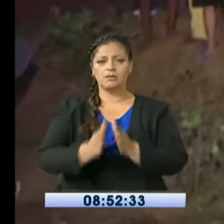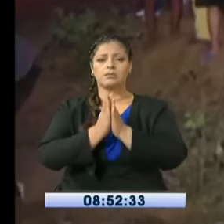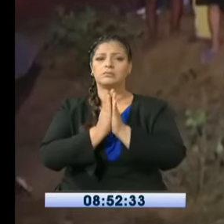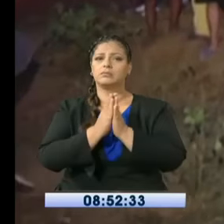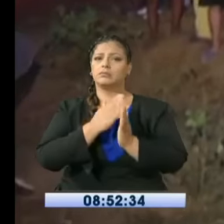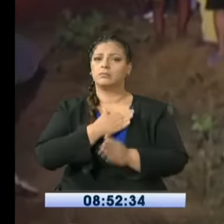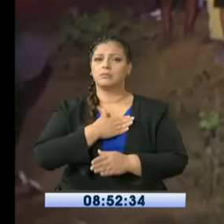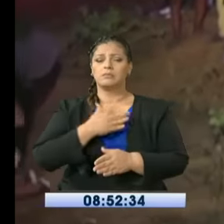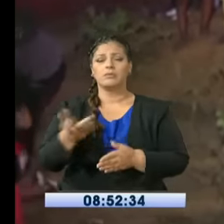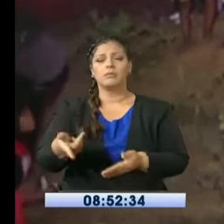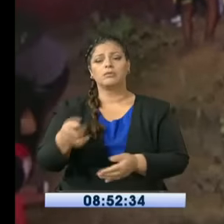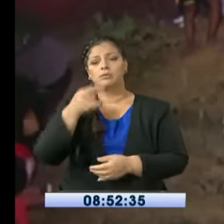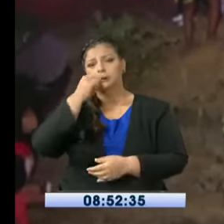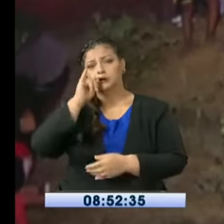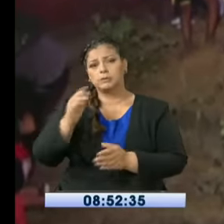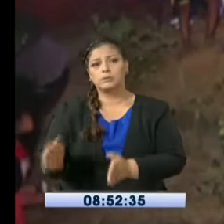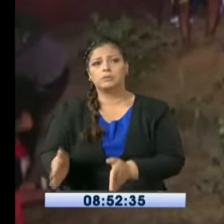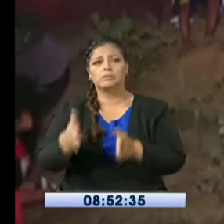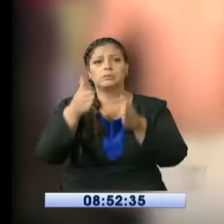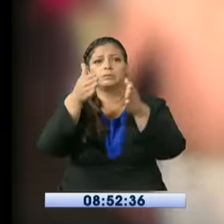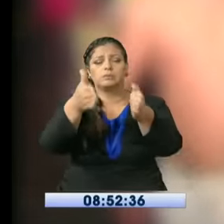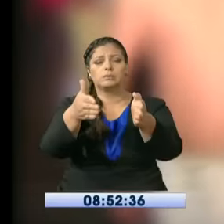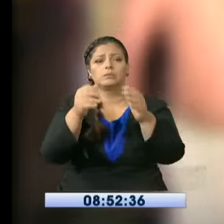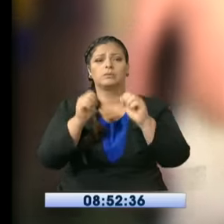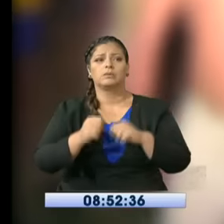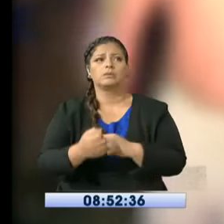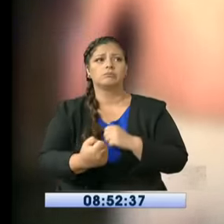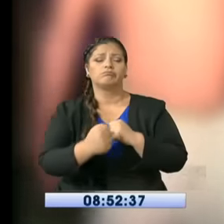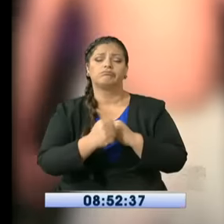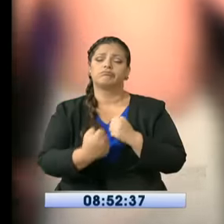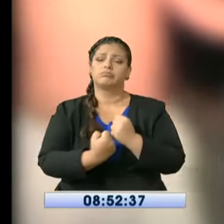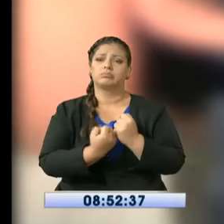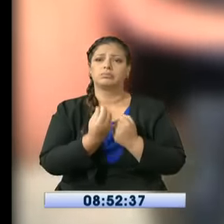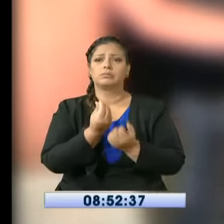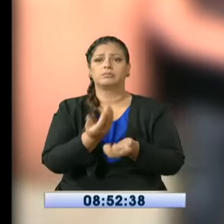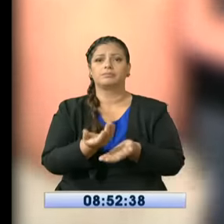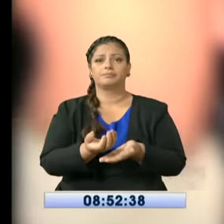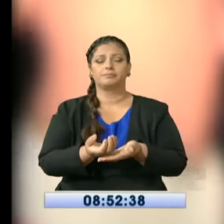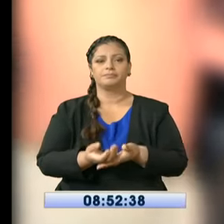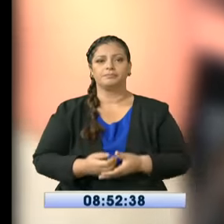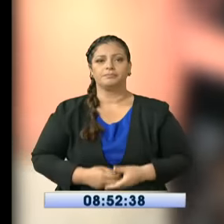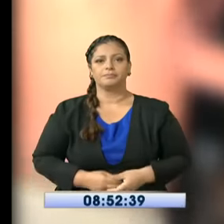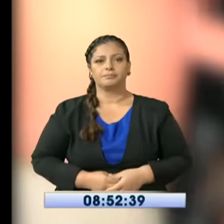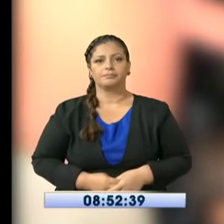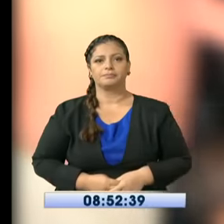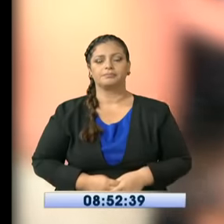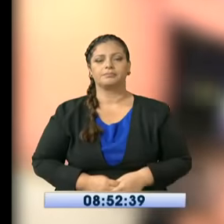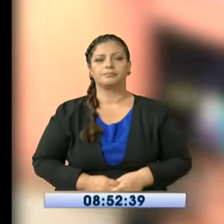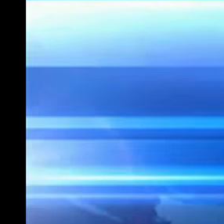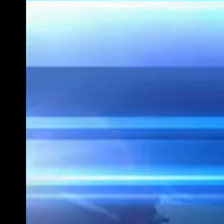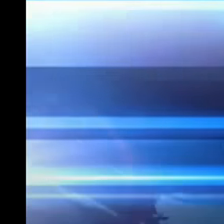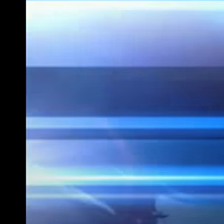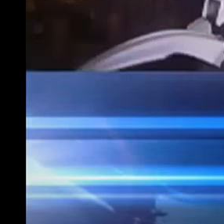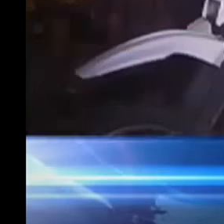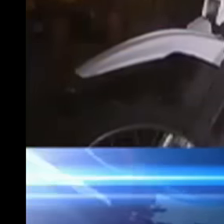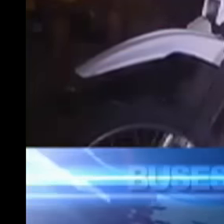el funeral y su sepelio, informó Ítalo Ruiz.